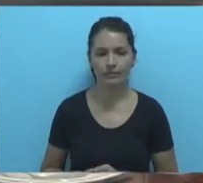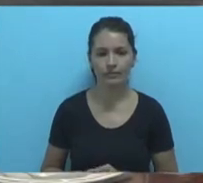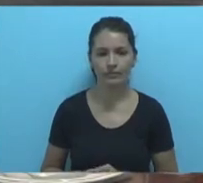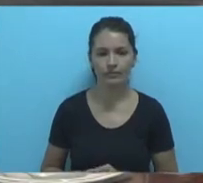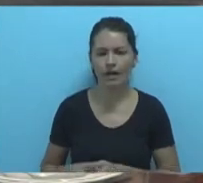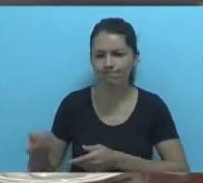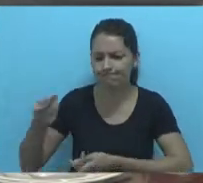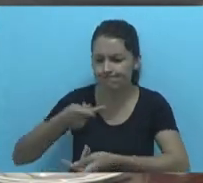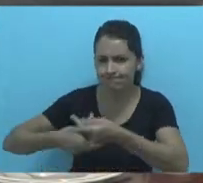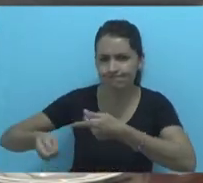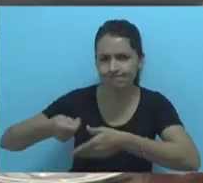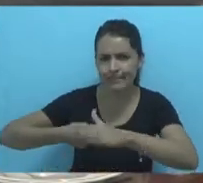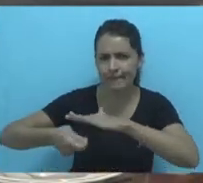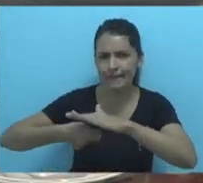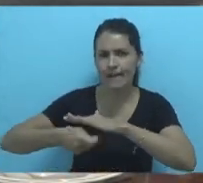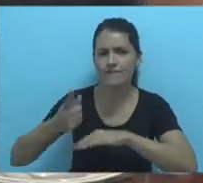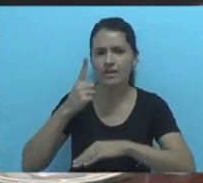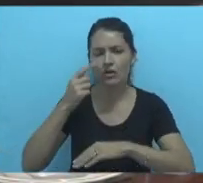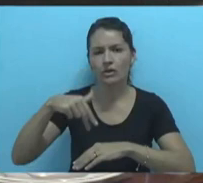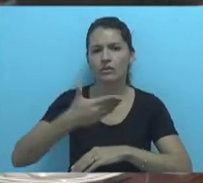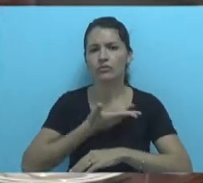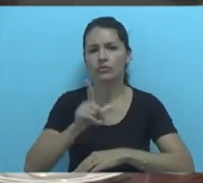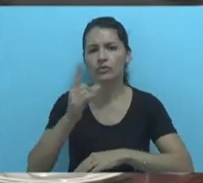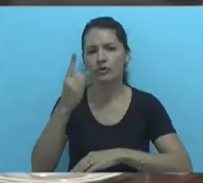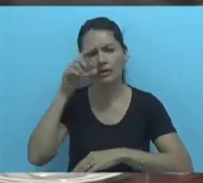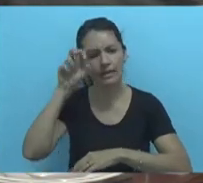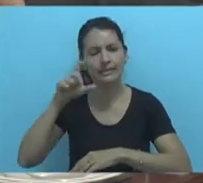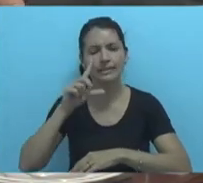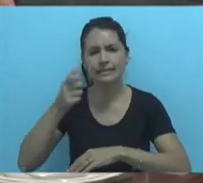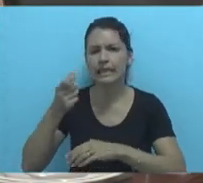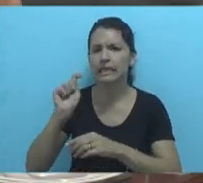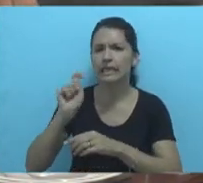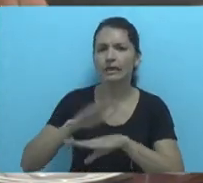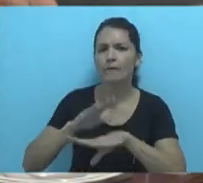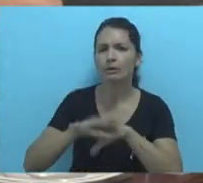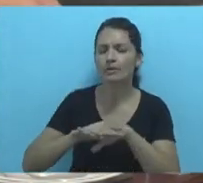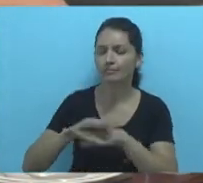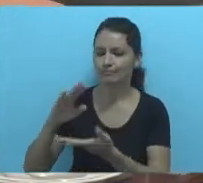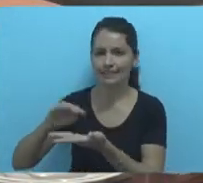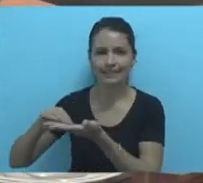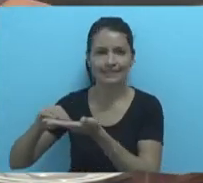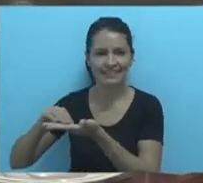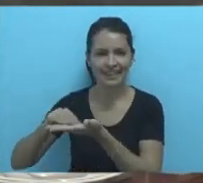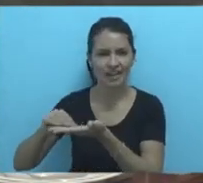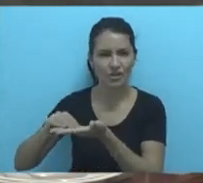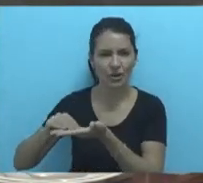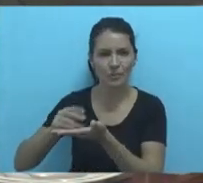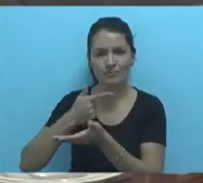influencia que involucra al senador por el departamento San Lorenzo, Armando Taferri. Y en este